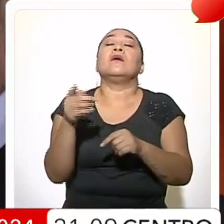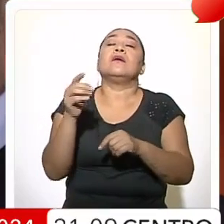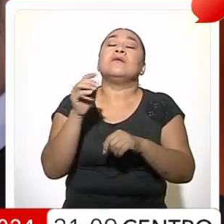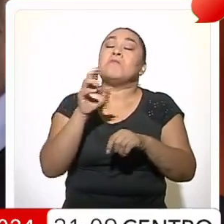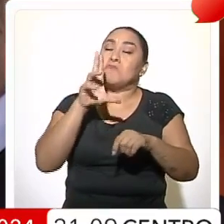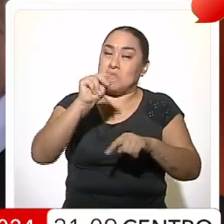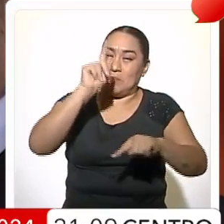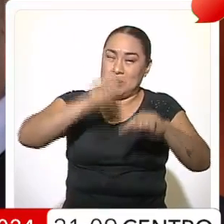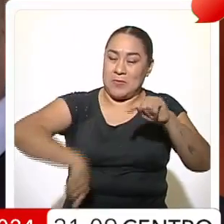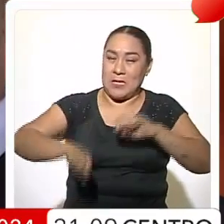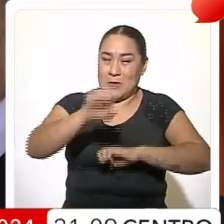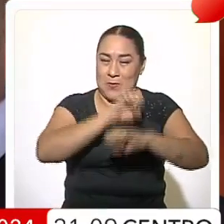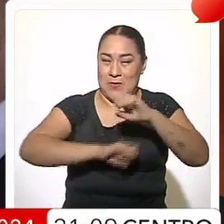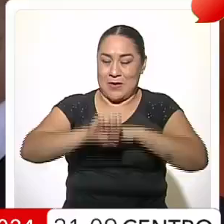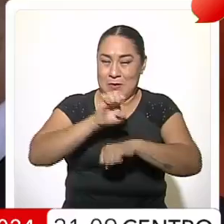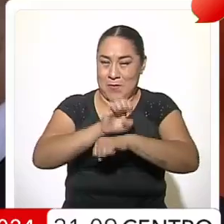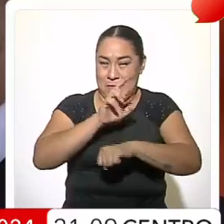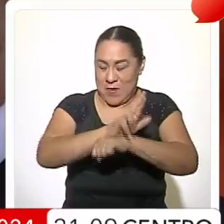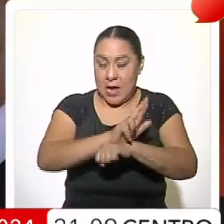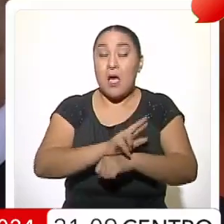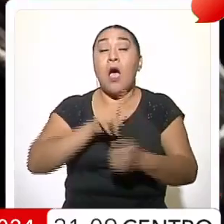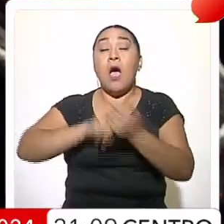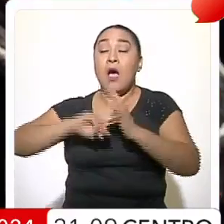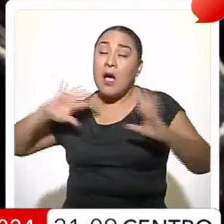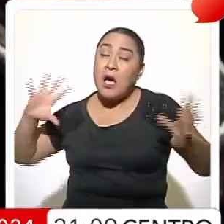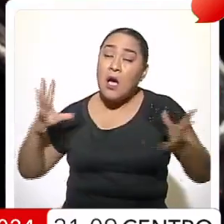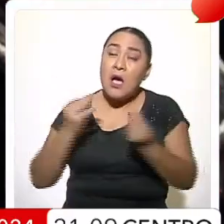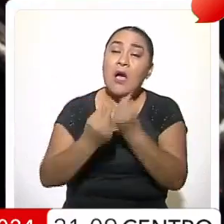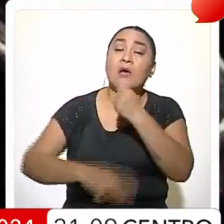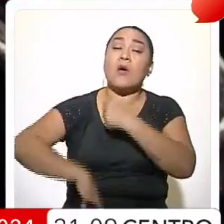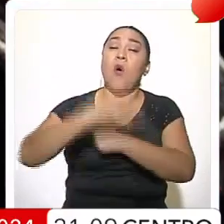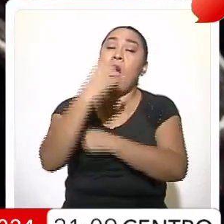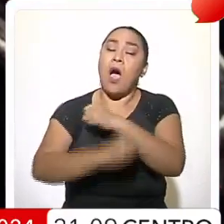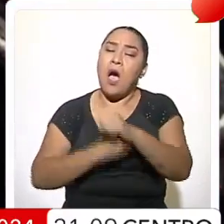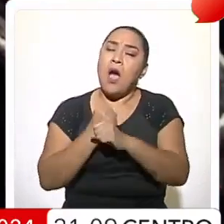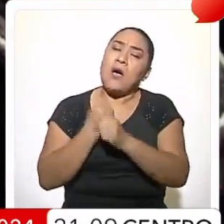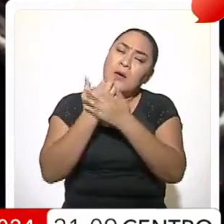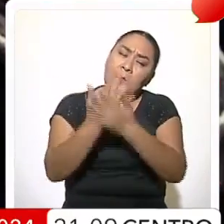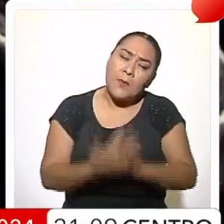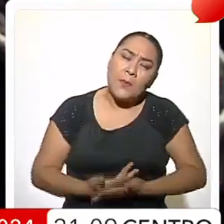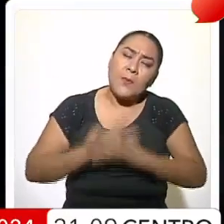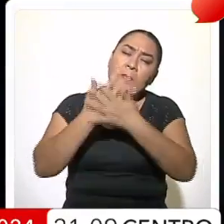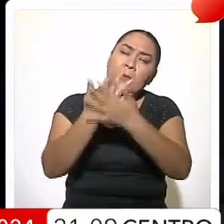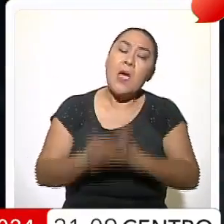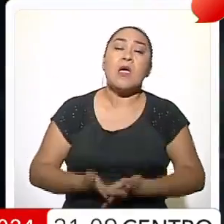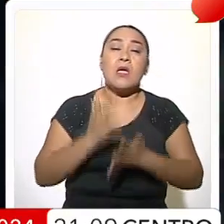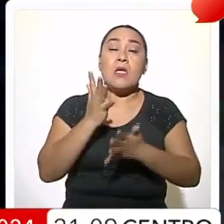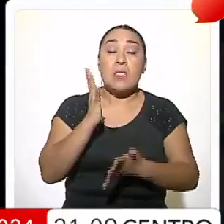Ecuatoriana en Londres, sumaron 14 años a la espera de su libertad, que